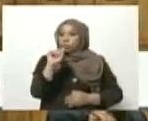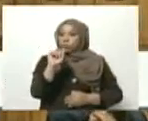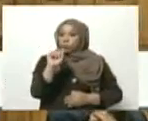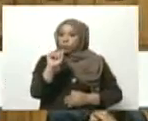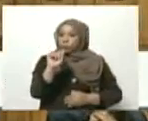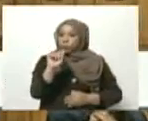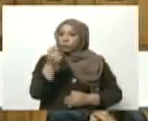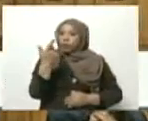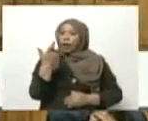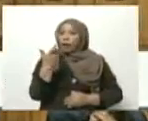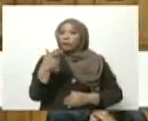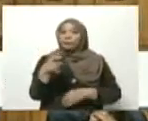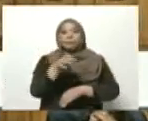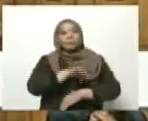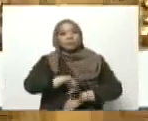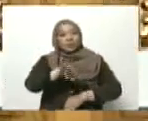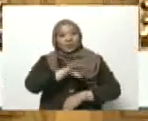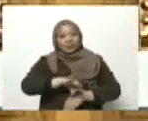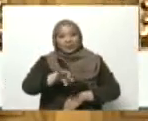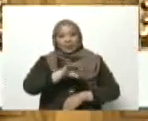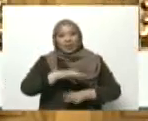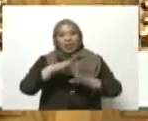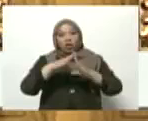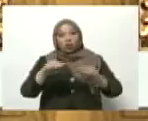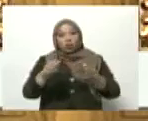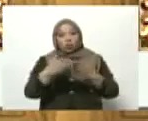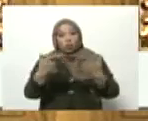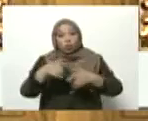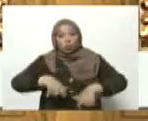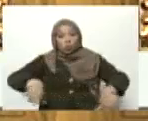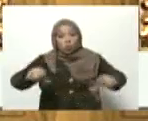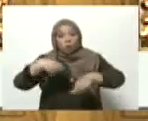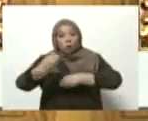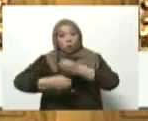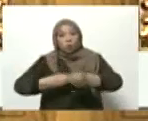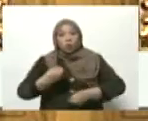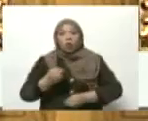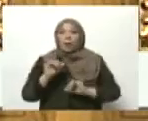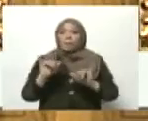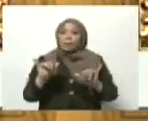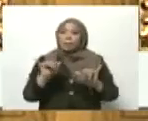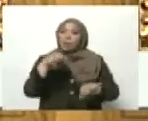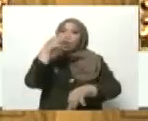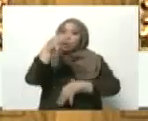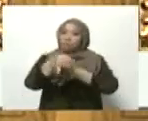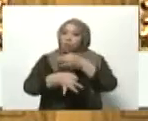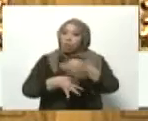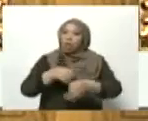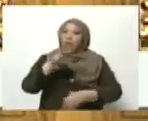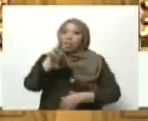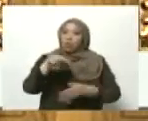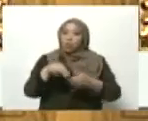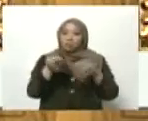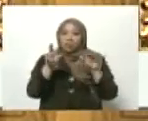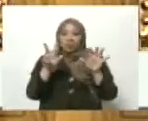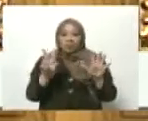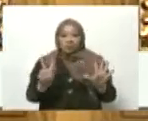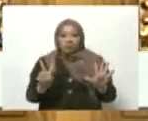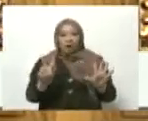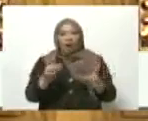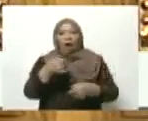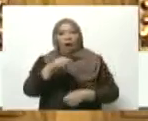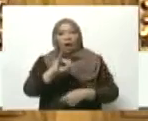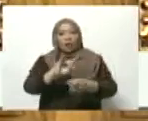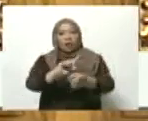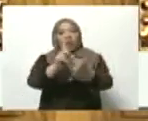del señor Bolton, La habitación donde todo ocurrió. Él mismo cuenta cómo desde el año 2017 hay un cambio con